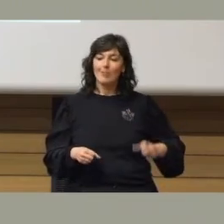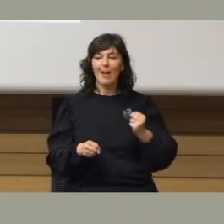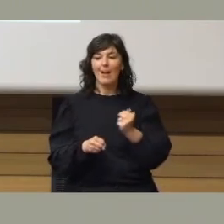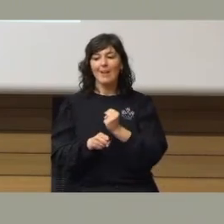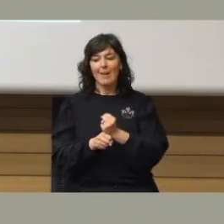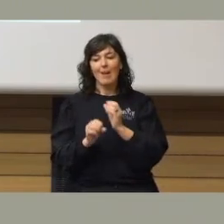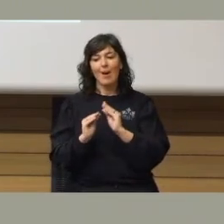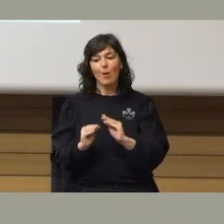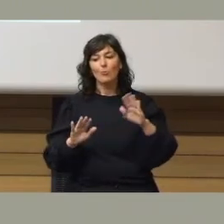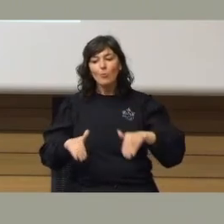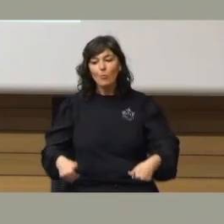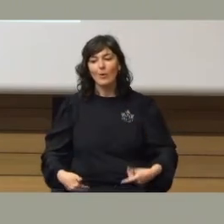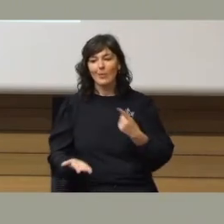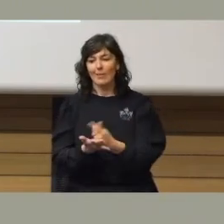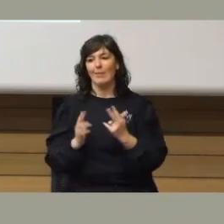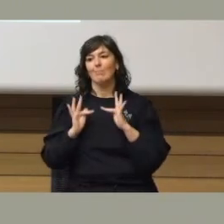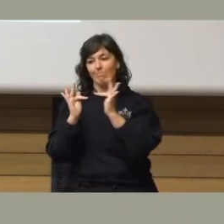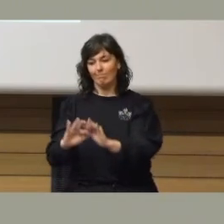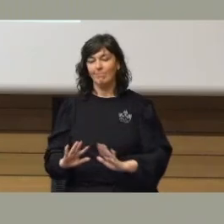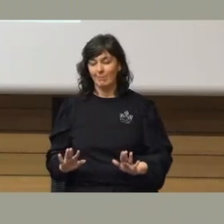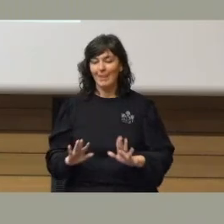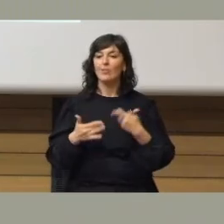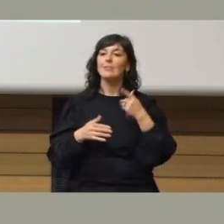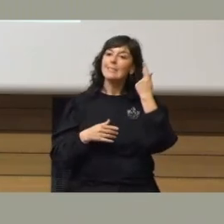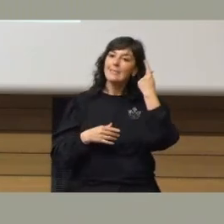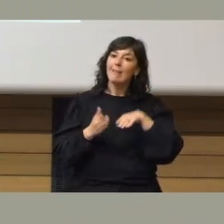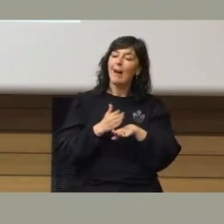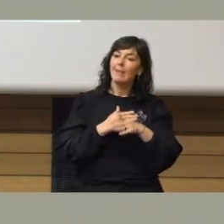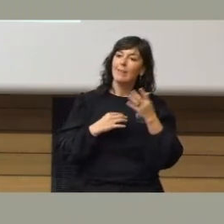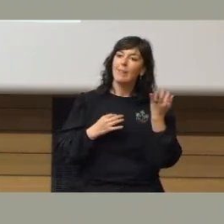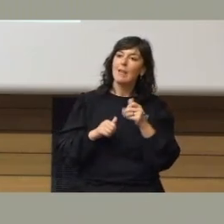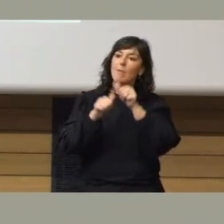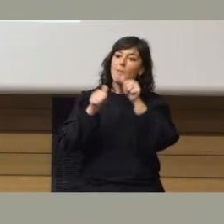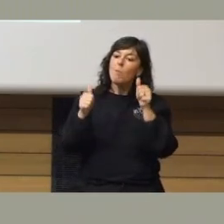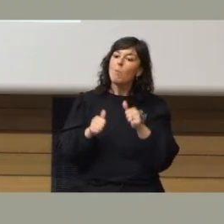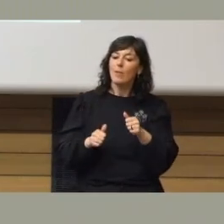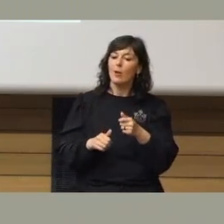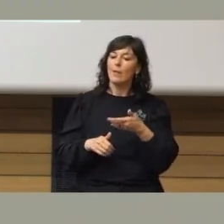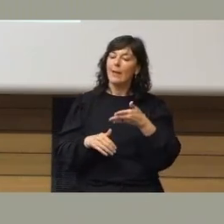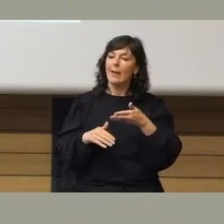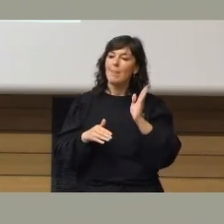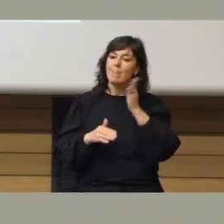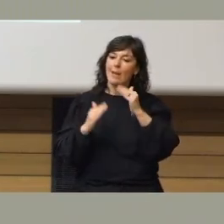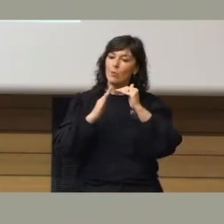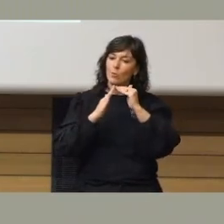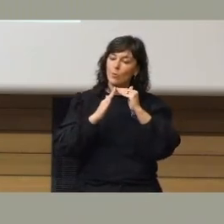Entonces, hay que saber, de hecho, el modelo de reducción del daño plantea los 3 pilares.